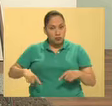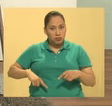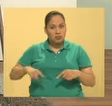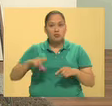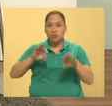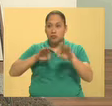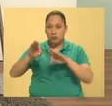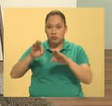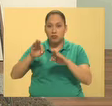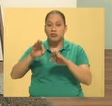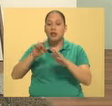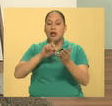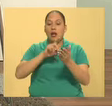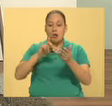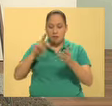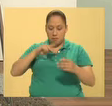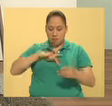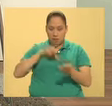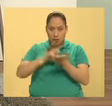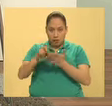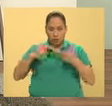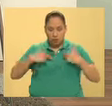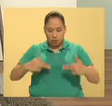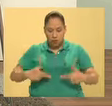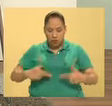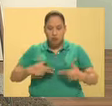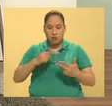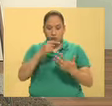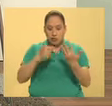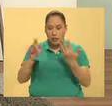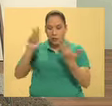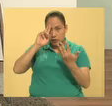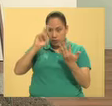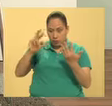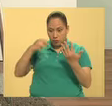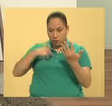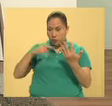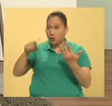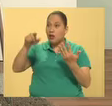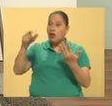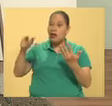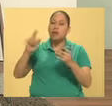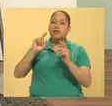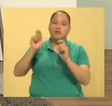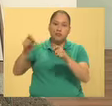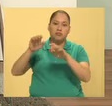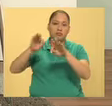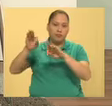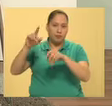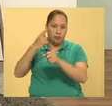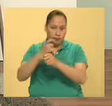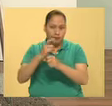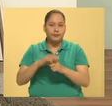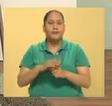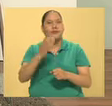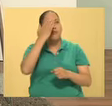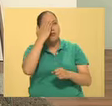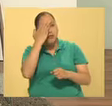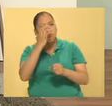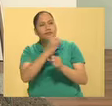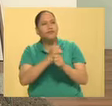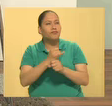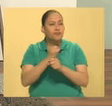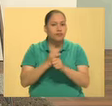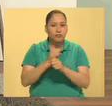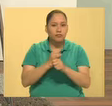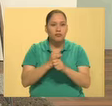derechos humanos. Esa es su objetivo esencia, de la existencia, ¿no? su principal función. Conocer e investigar a petición